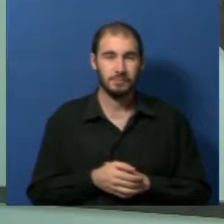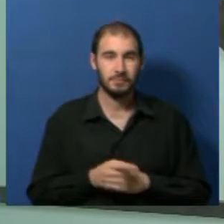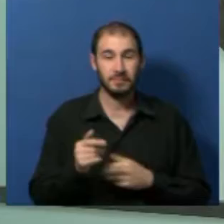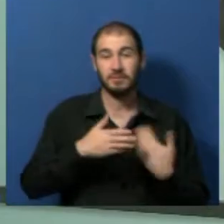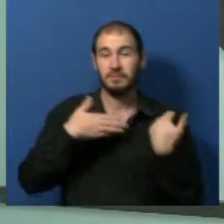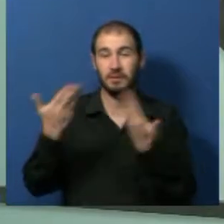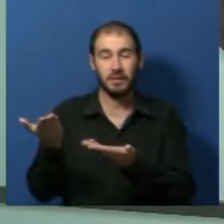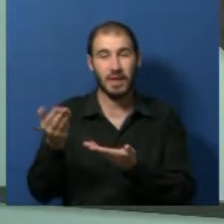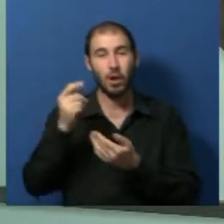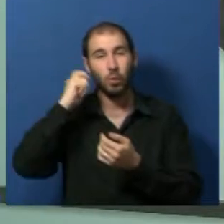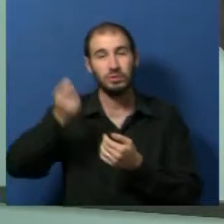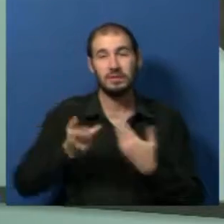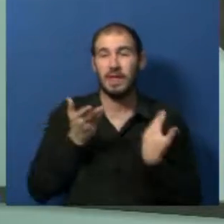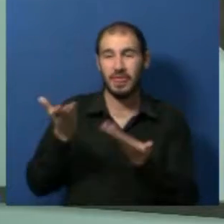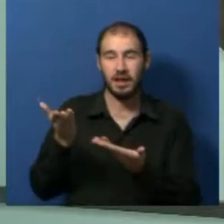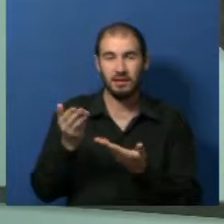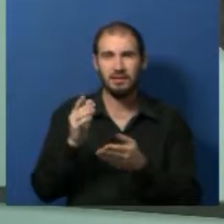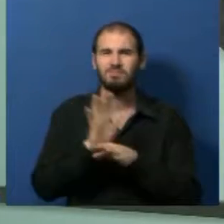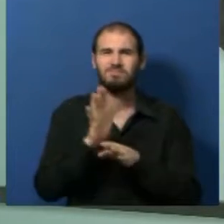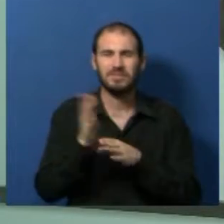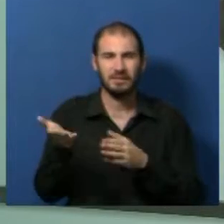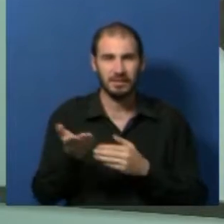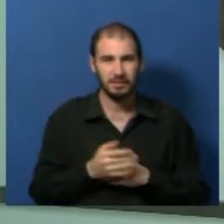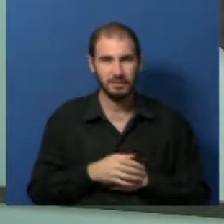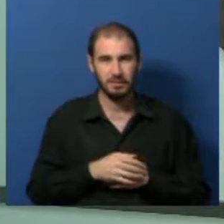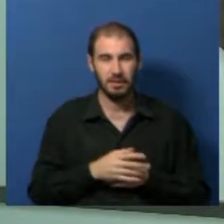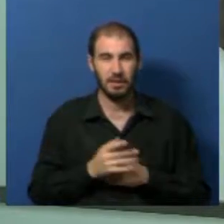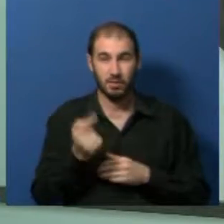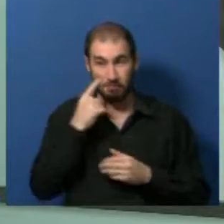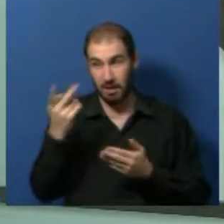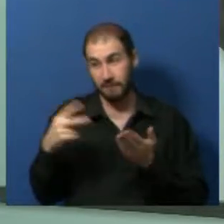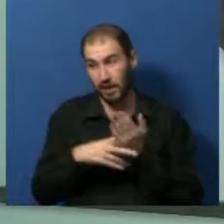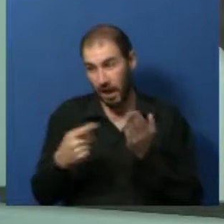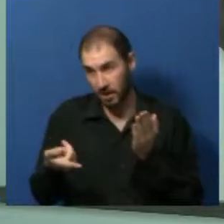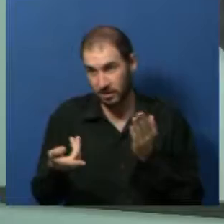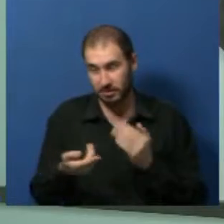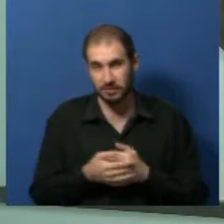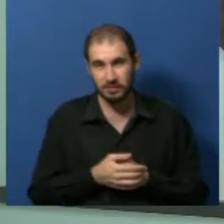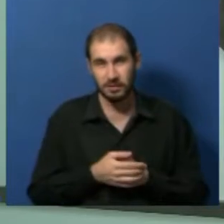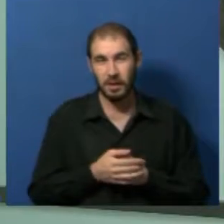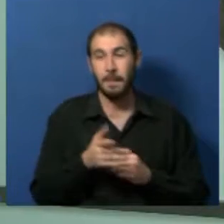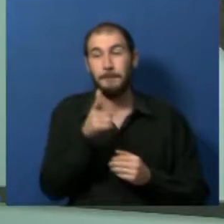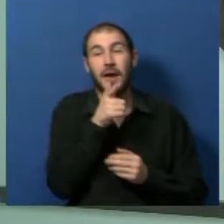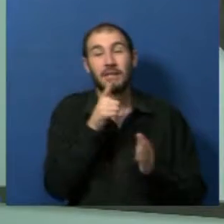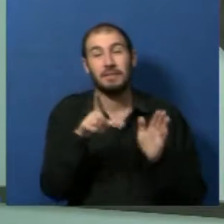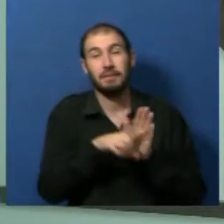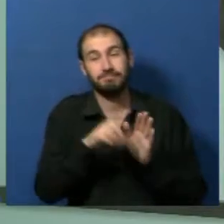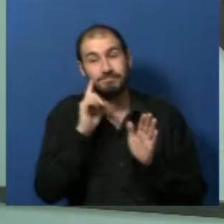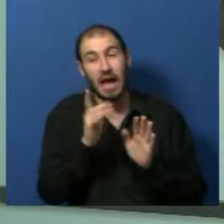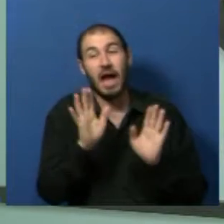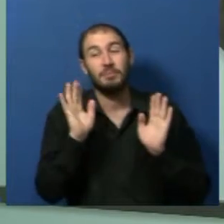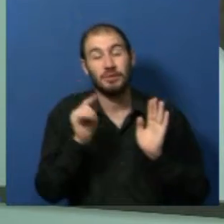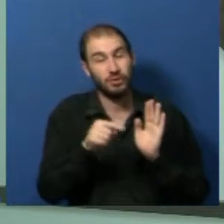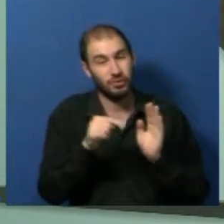remitimos compulsa a la justicia. ¿Remitir compulsa qué significa? Le decimos, mire, señor fiscal, habría ocurrido este hecho que podría